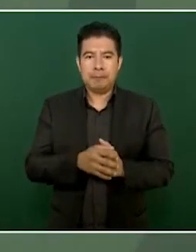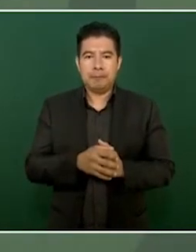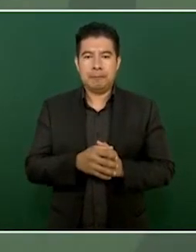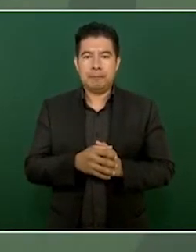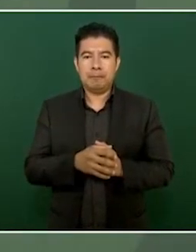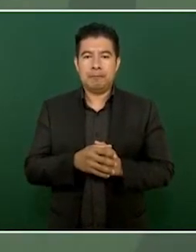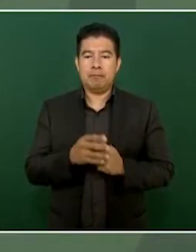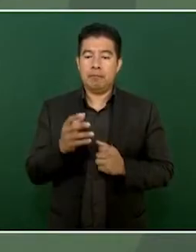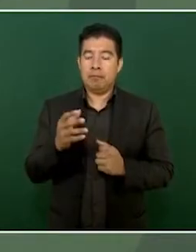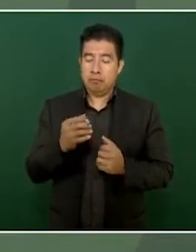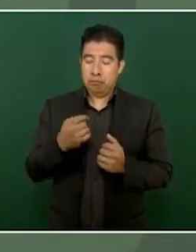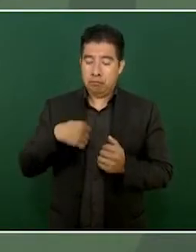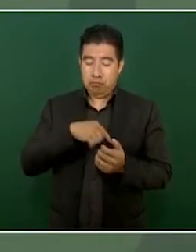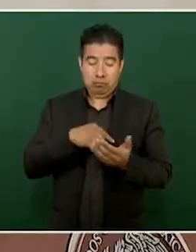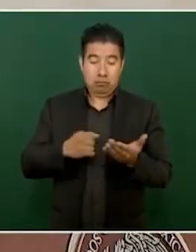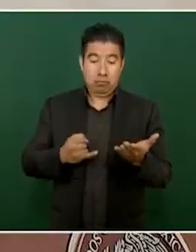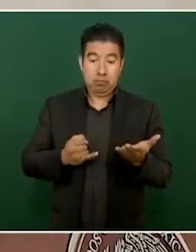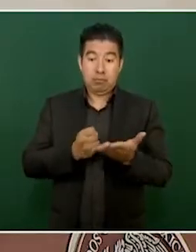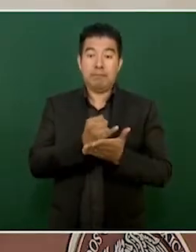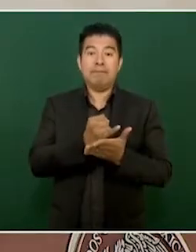una resolución